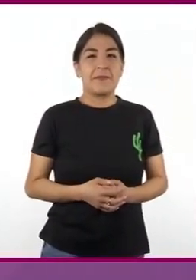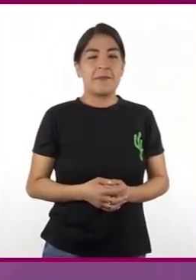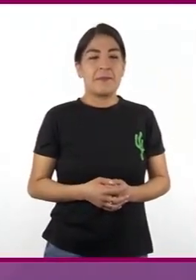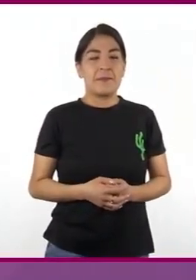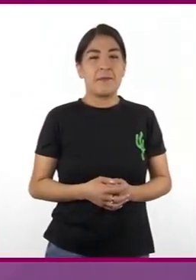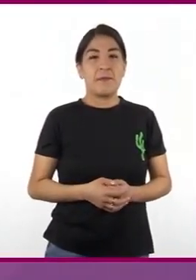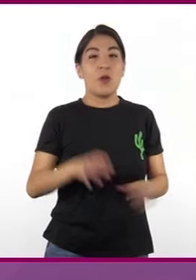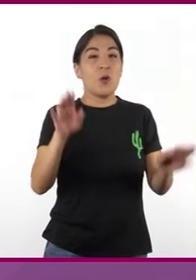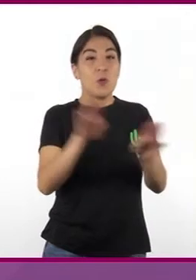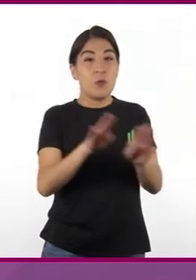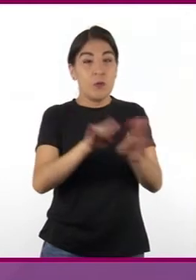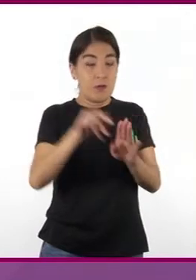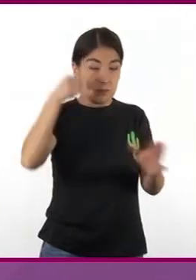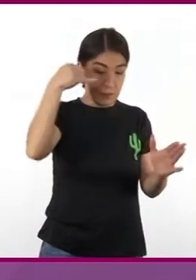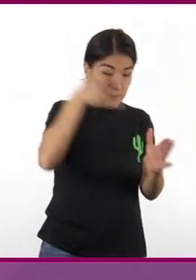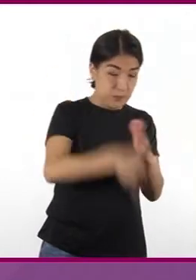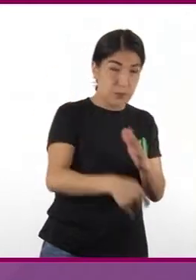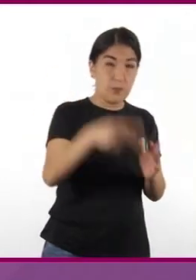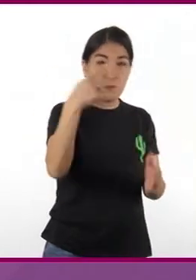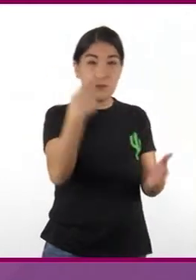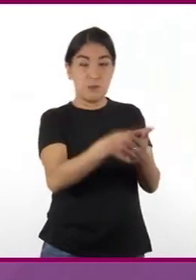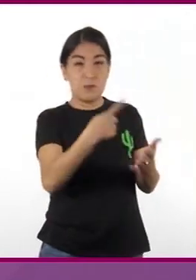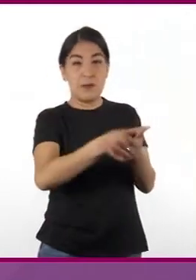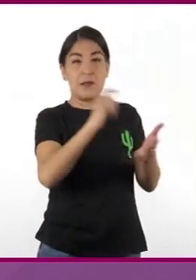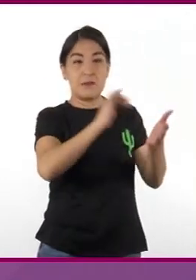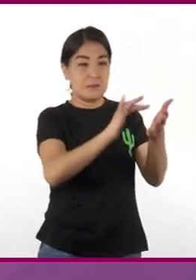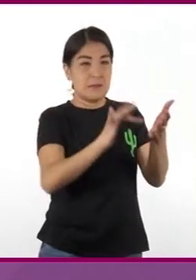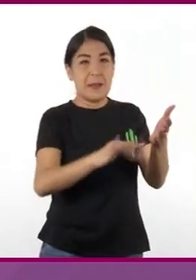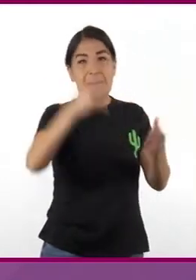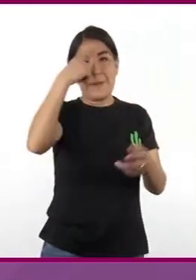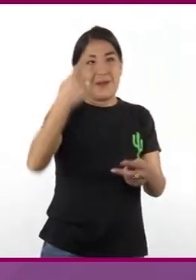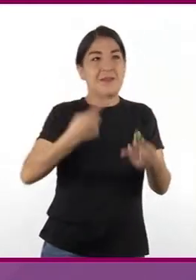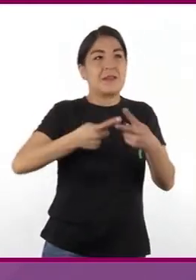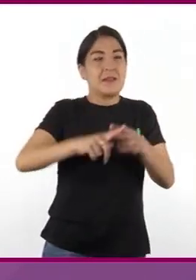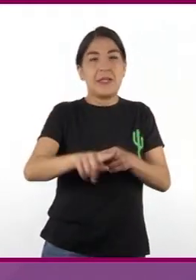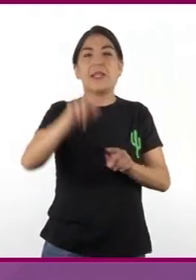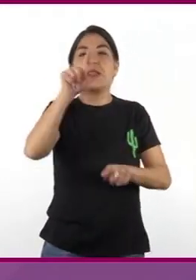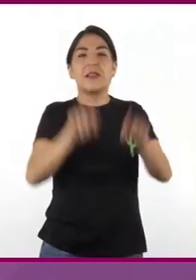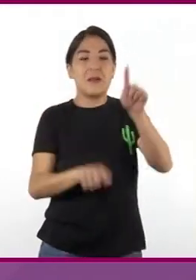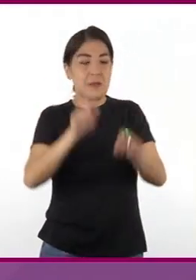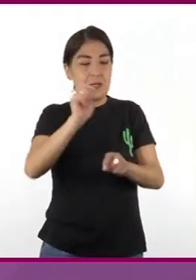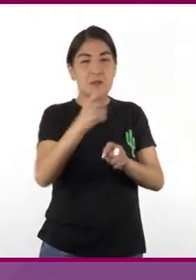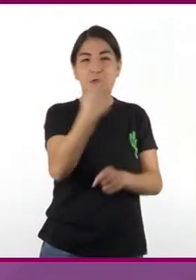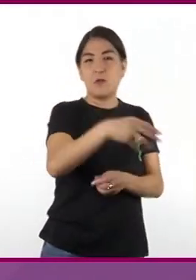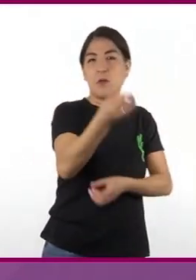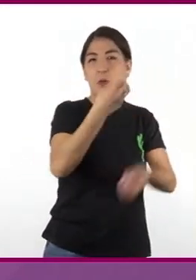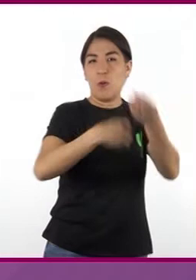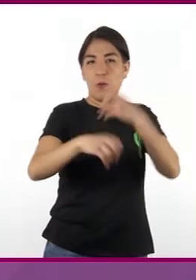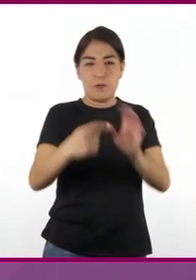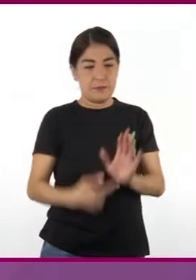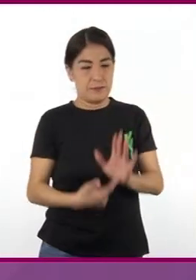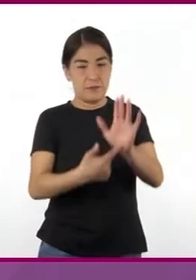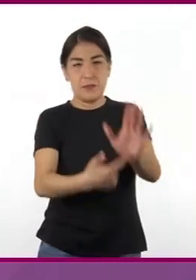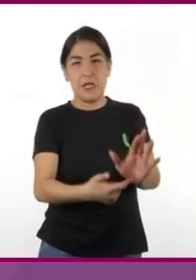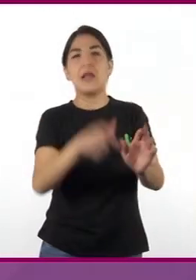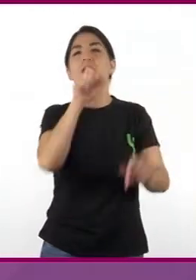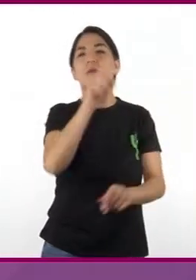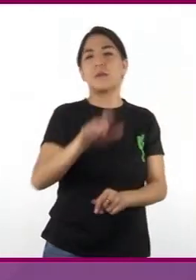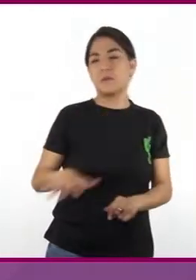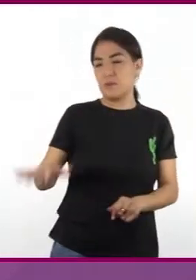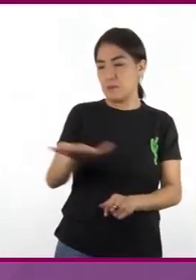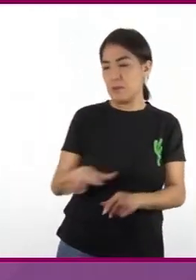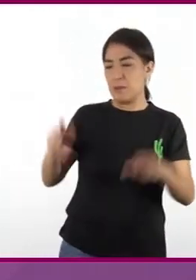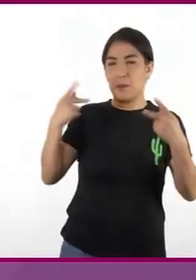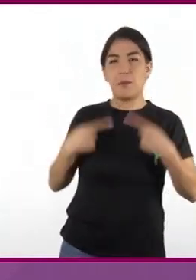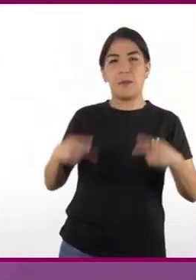La extensión y contenido de los textos introductorios depende tanto de la obra que se presenta como del público al